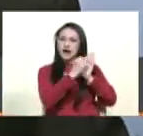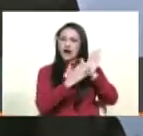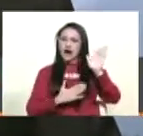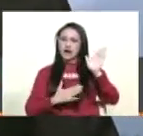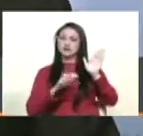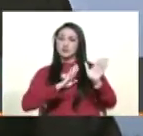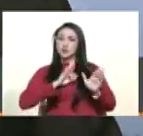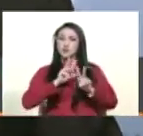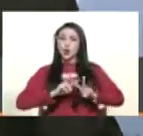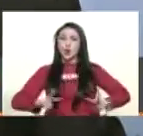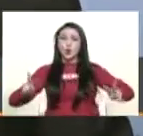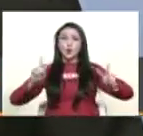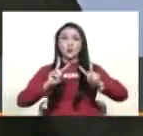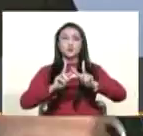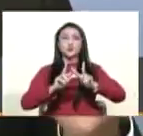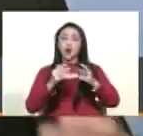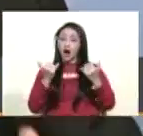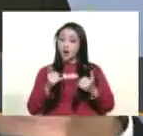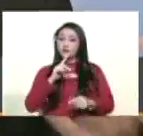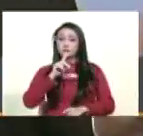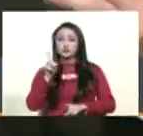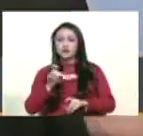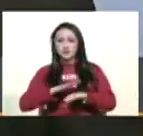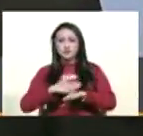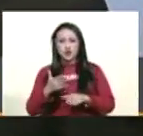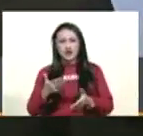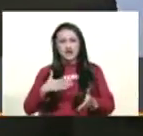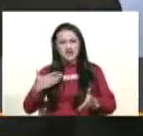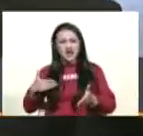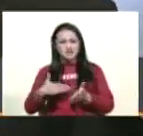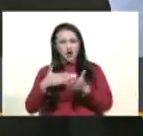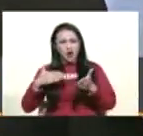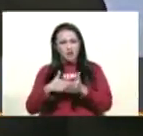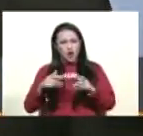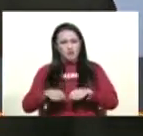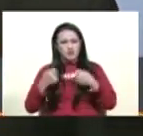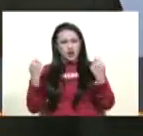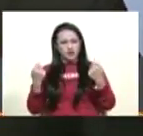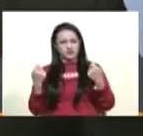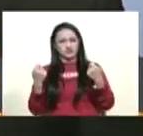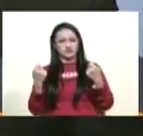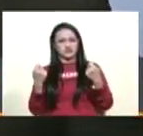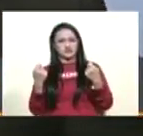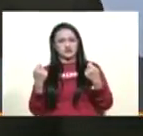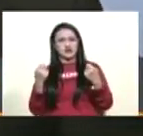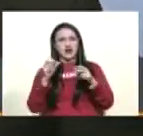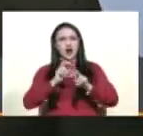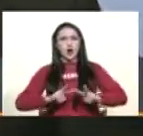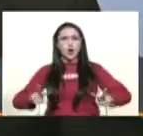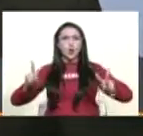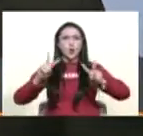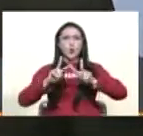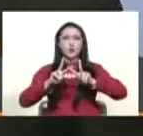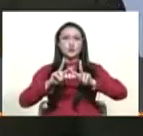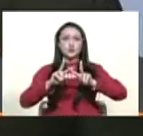Fundacional. De manera que es a ellos que habría que preguntarles por qué insisten en pertenecer y en dañar a las Naciones Unidas y en